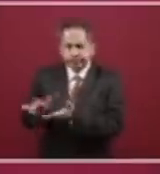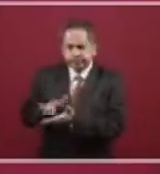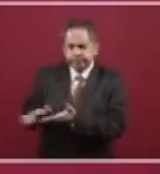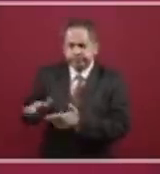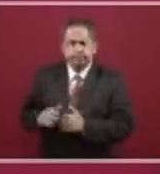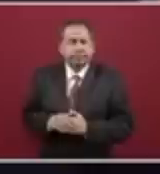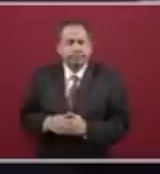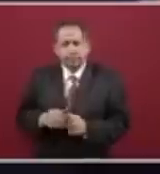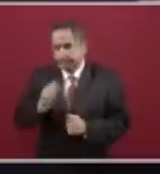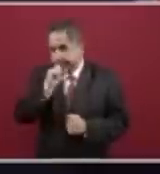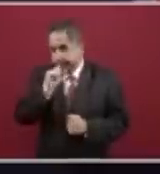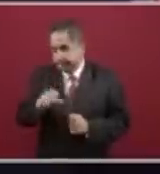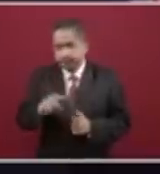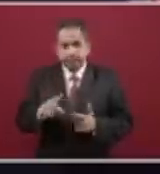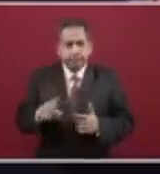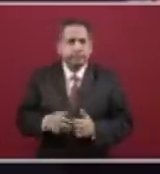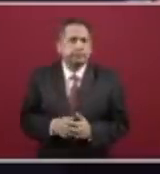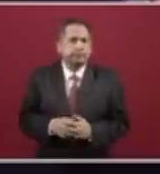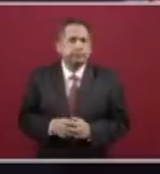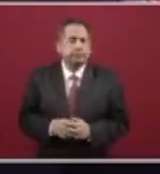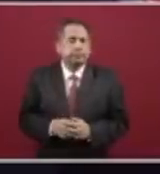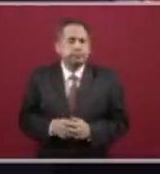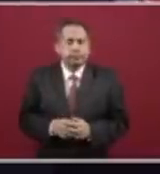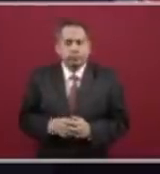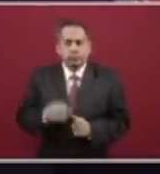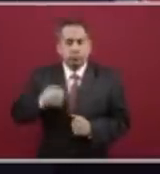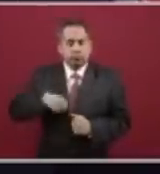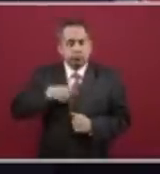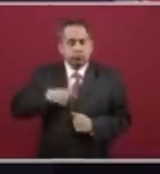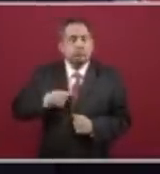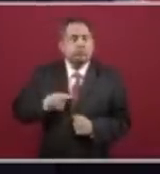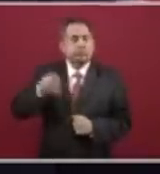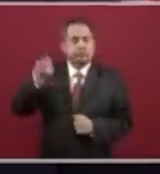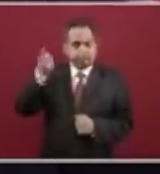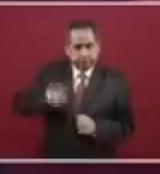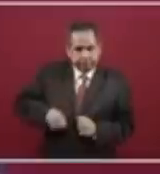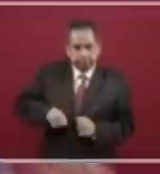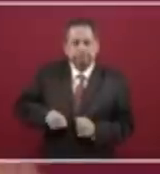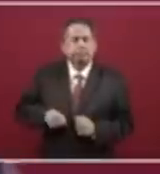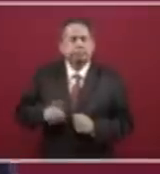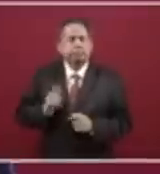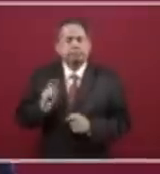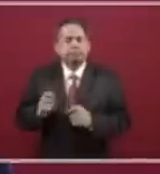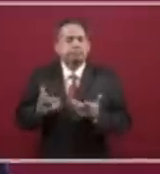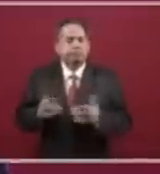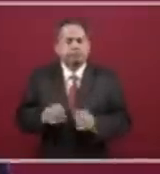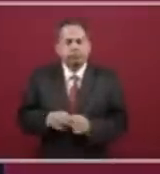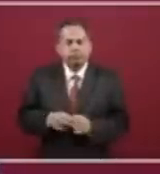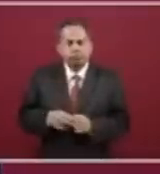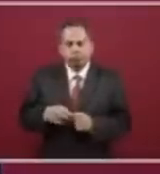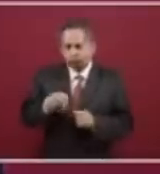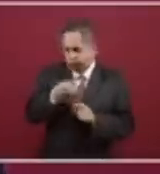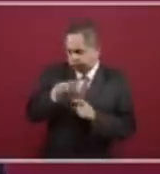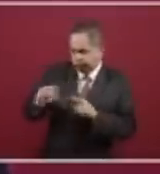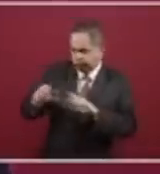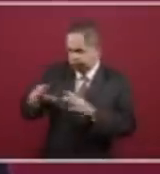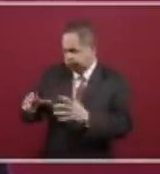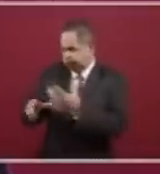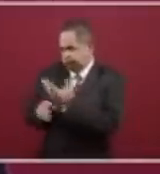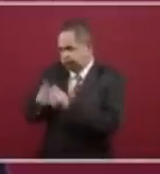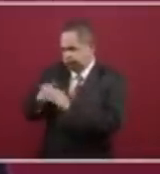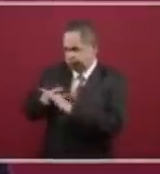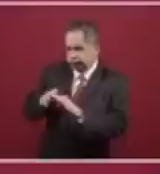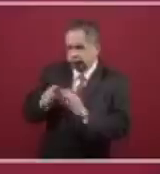estamos ordenando la migración el flujo que se